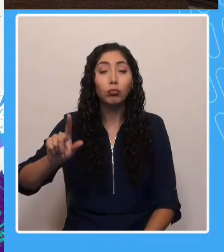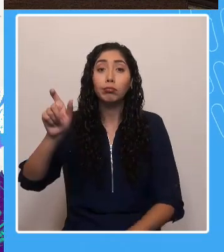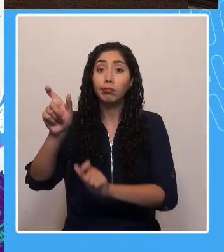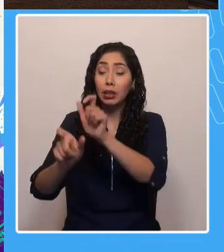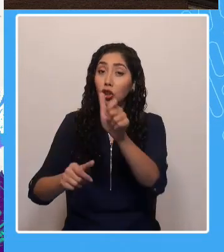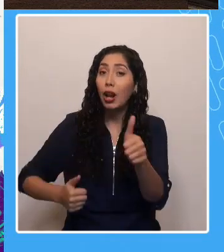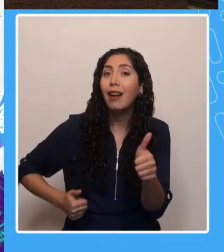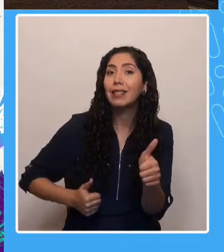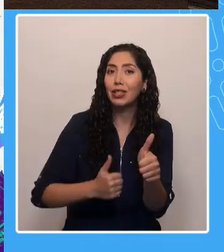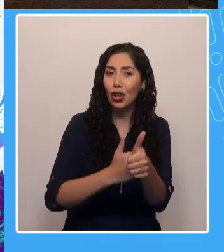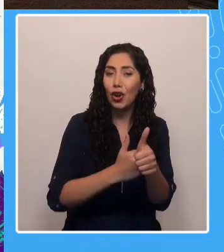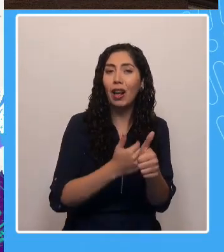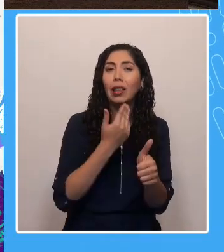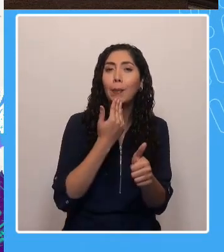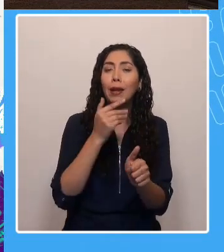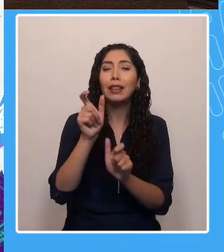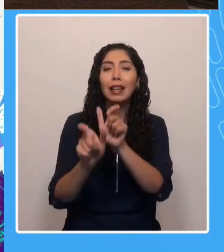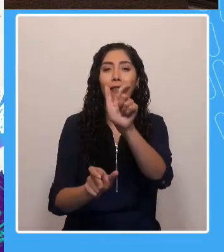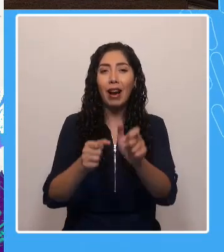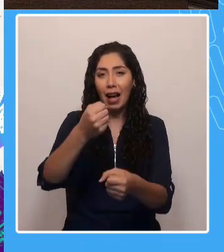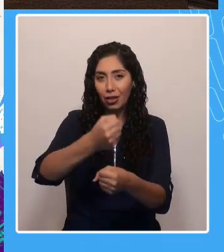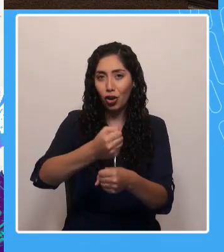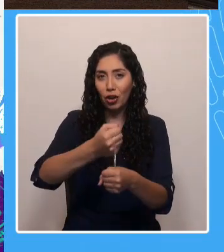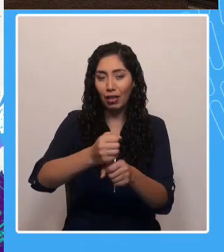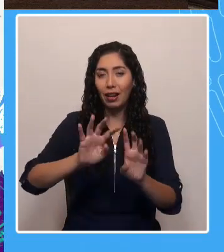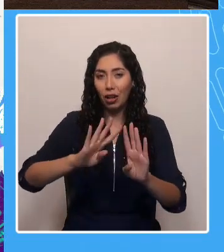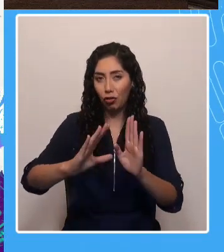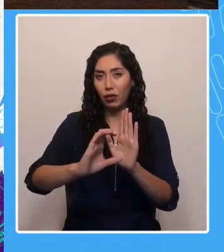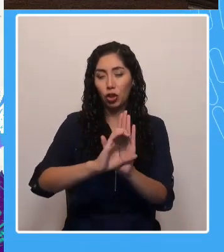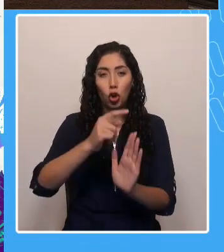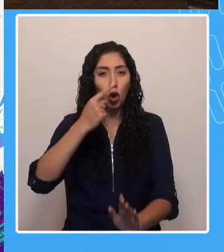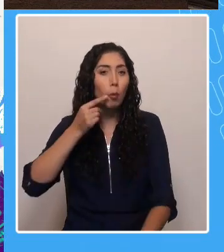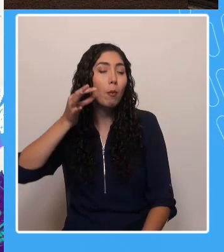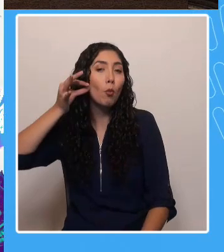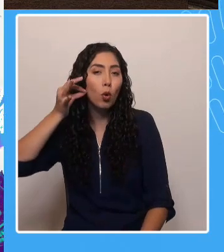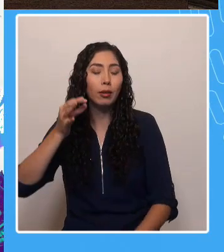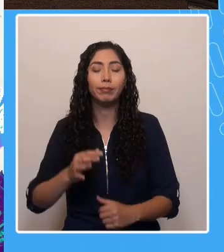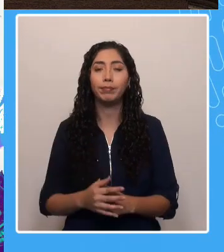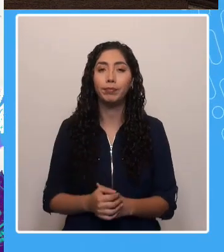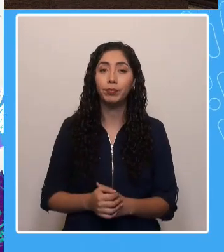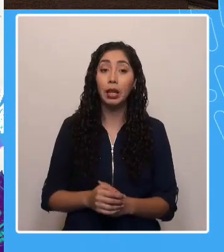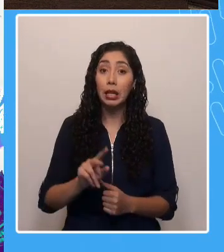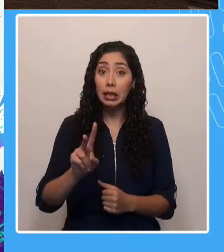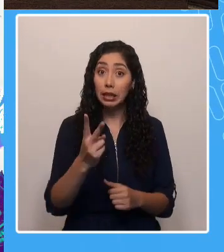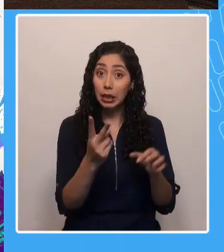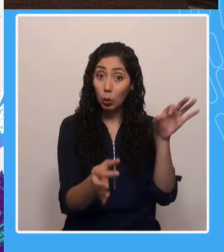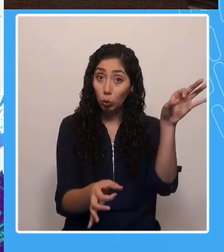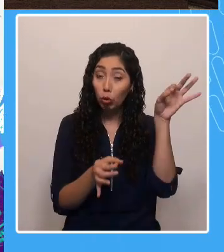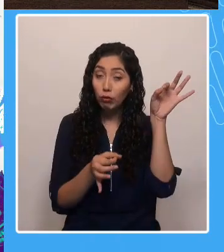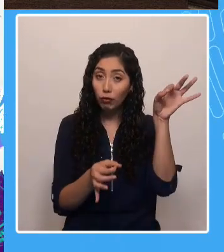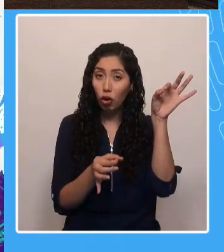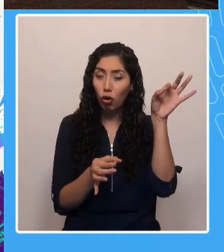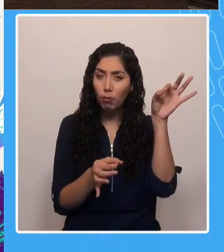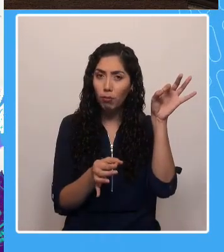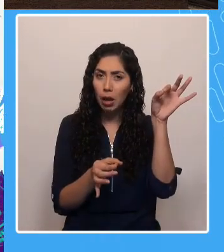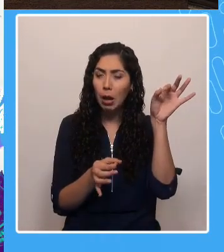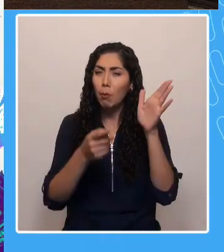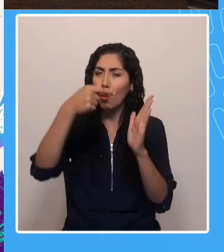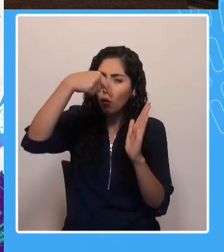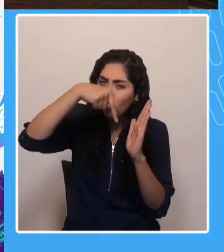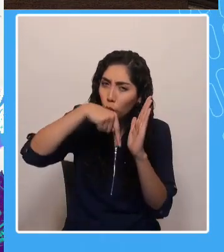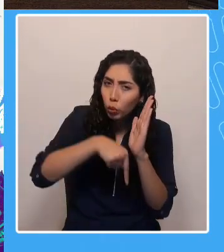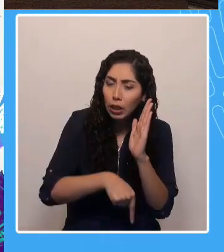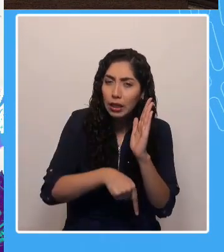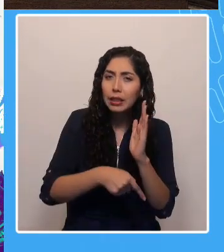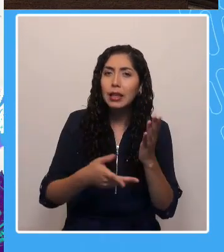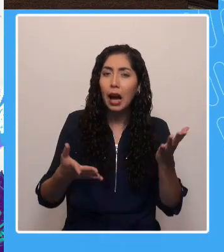asesores y a todos los trabajadores de esta convención y a las trabajadoras. Este segundo informe aborda, releva y profundiza el alma